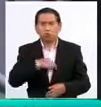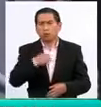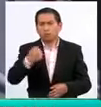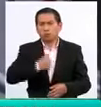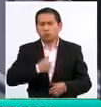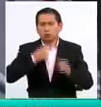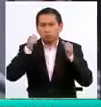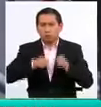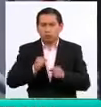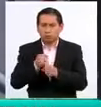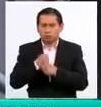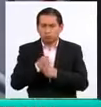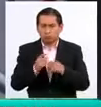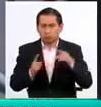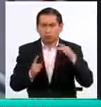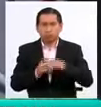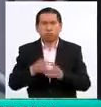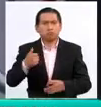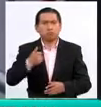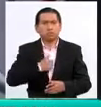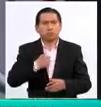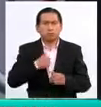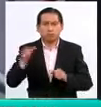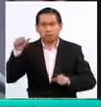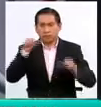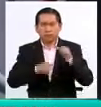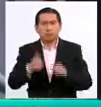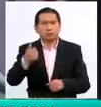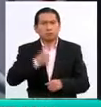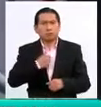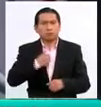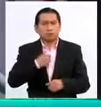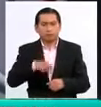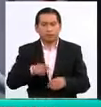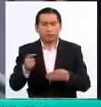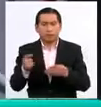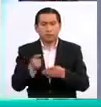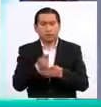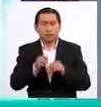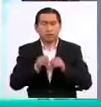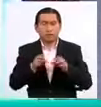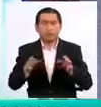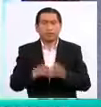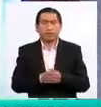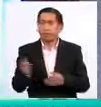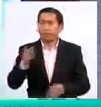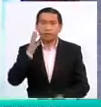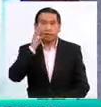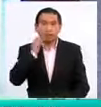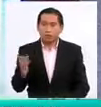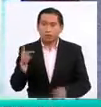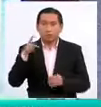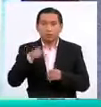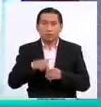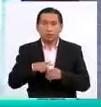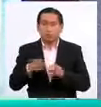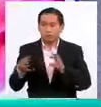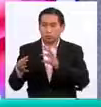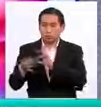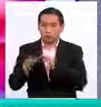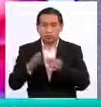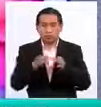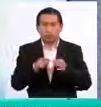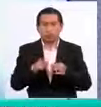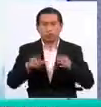mismos produzcamos nuestra propia ciencia, nuestra propia tecnología. La experiencia de participar en las Olimpiadas